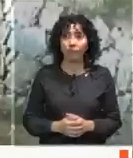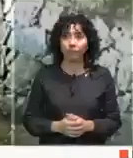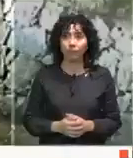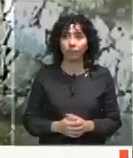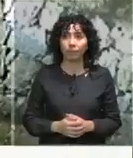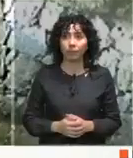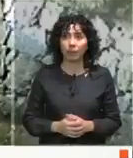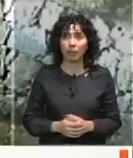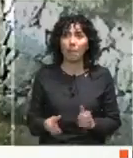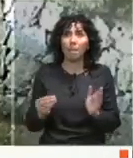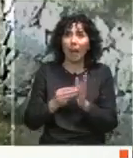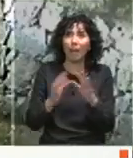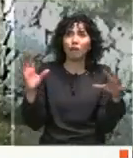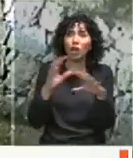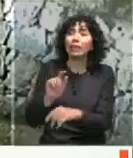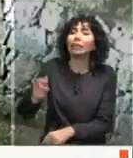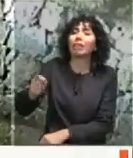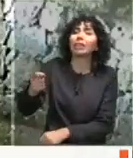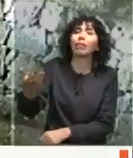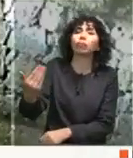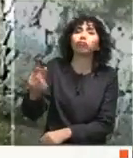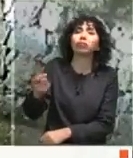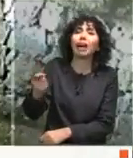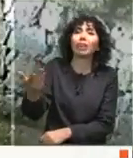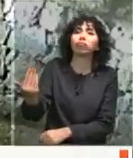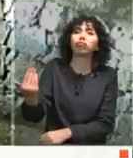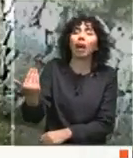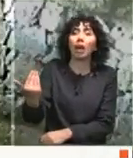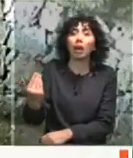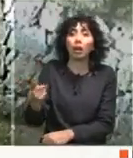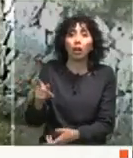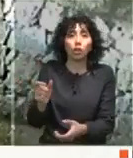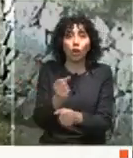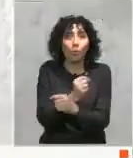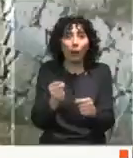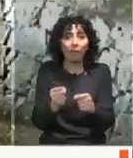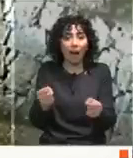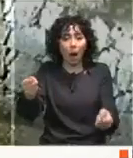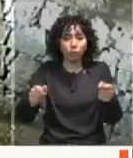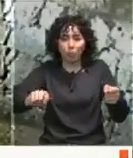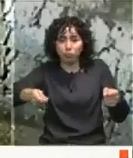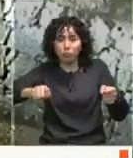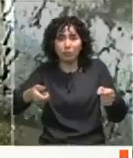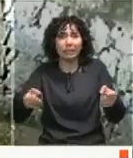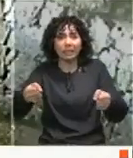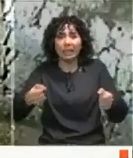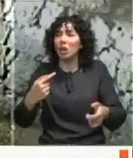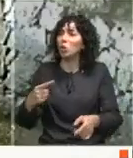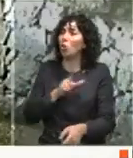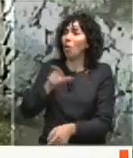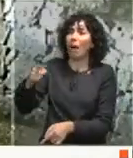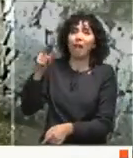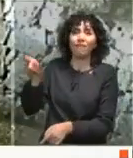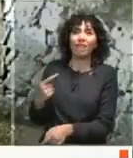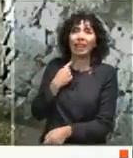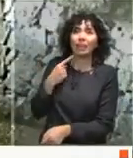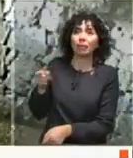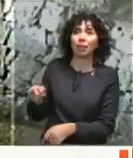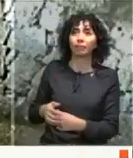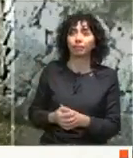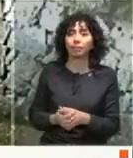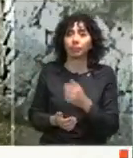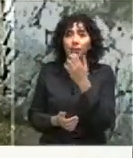Volvieron más violentos, se querían las llaves y como no lograban poner en marcha el vehículo, culpaban a su víctima.